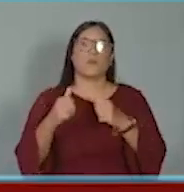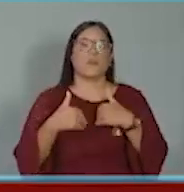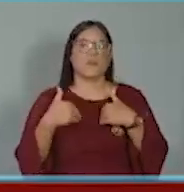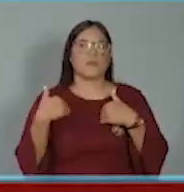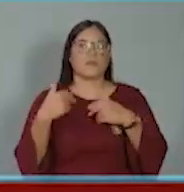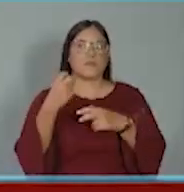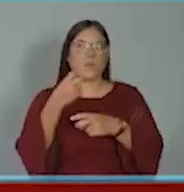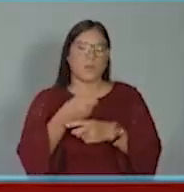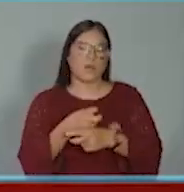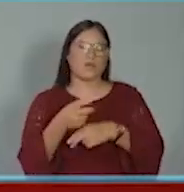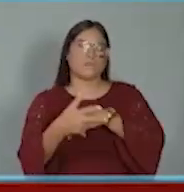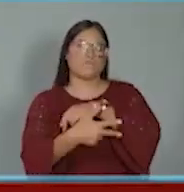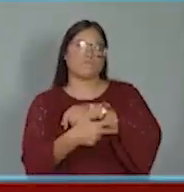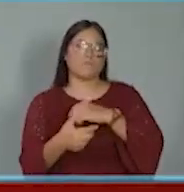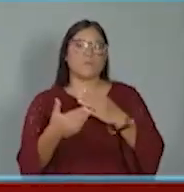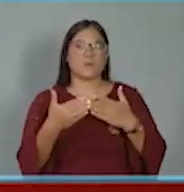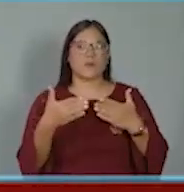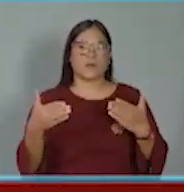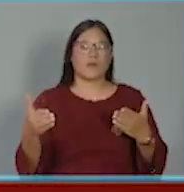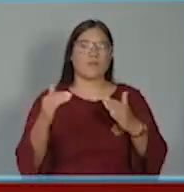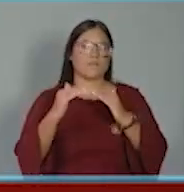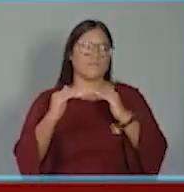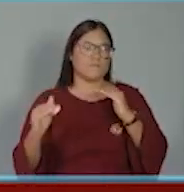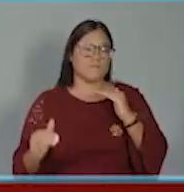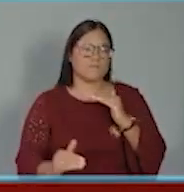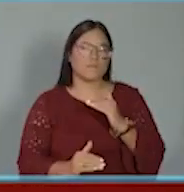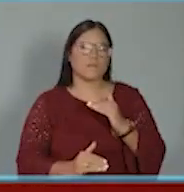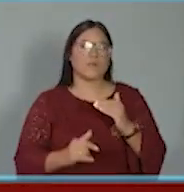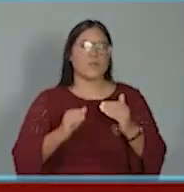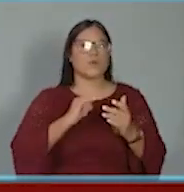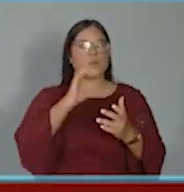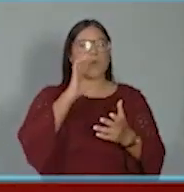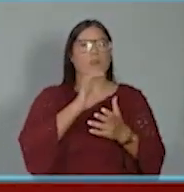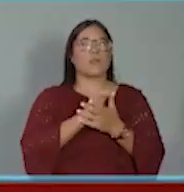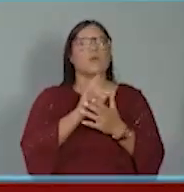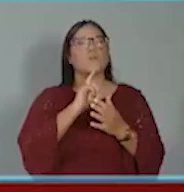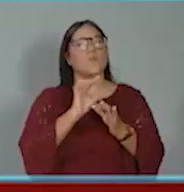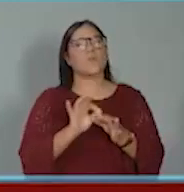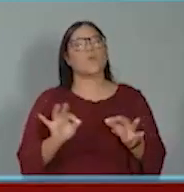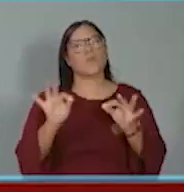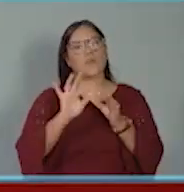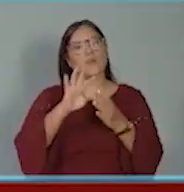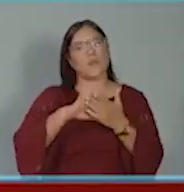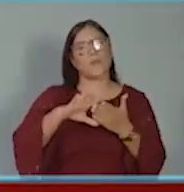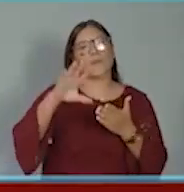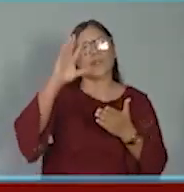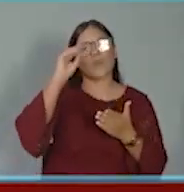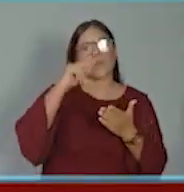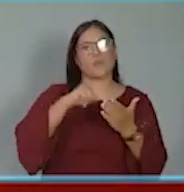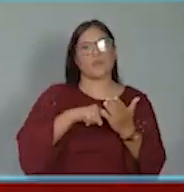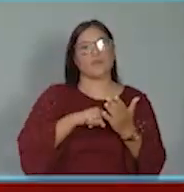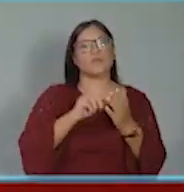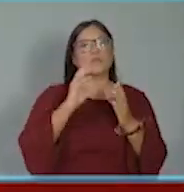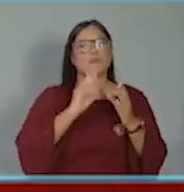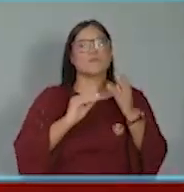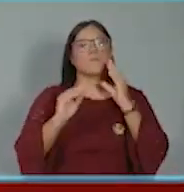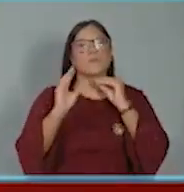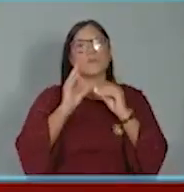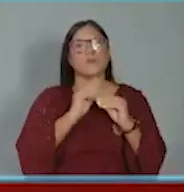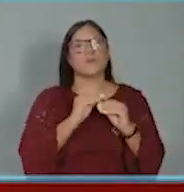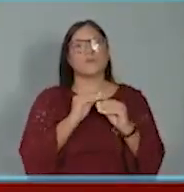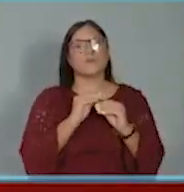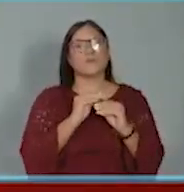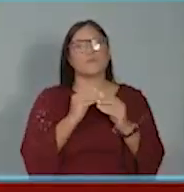algún tipo de complicación claro entonces ahí yo creo que que es importante como también aprender de esta de esta experiencia